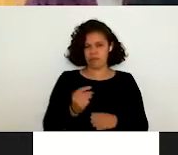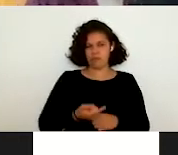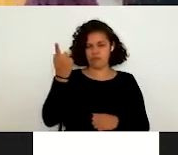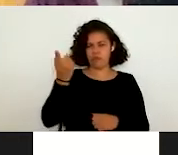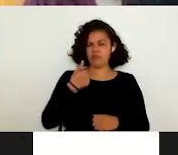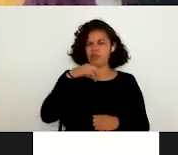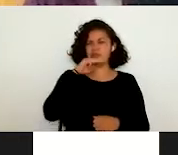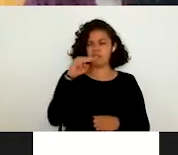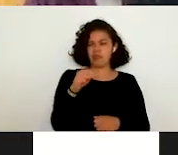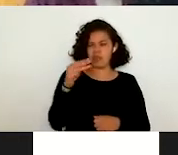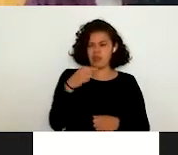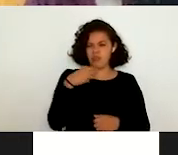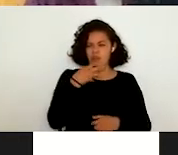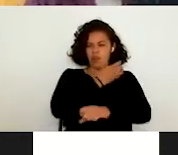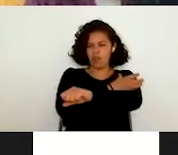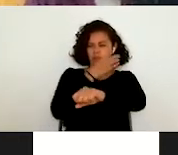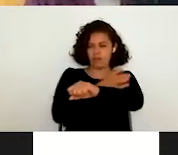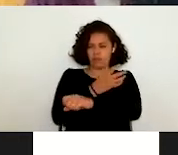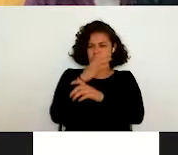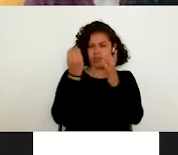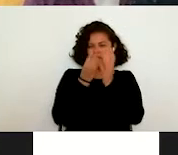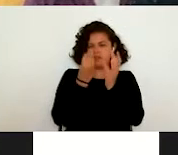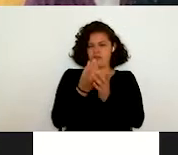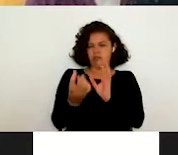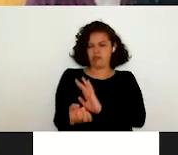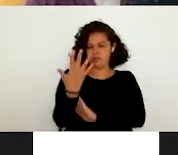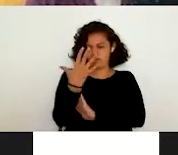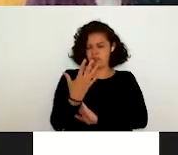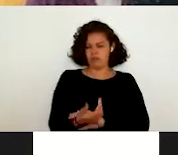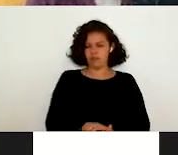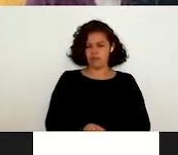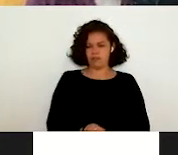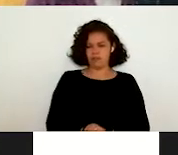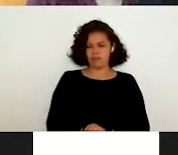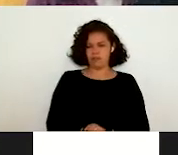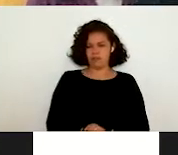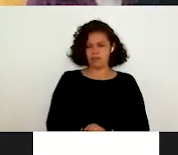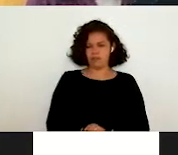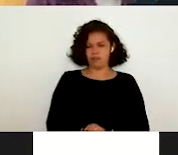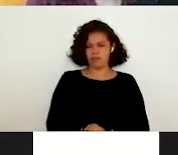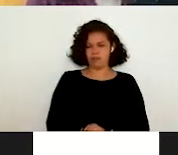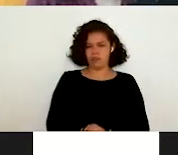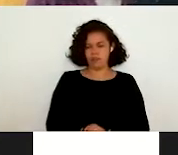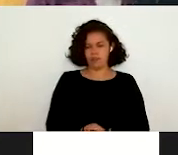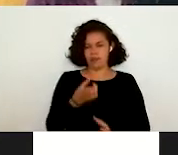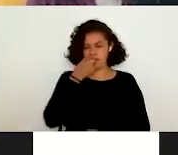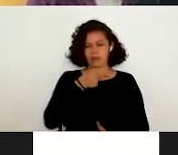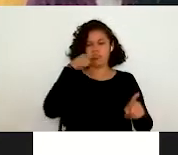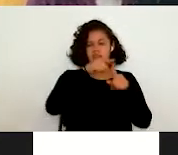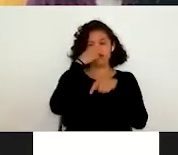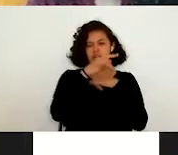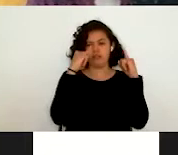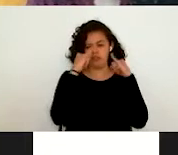nos comparte una compañera de la capacitación, ¿no? A partir de, bueno, nos dice que los objetivos de su institución son